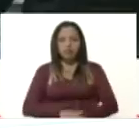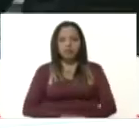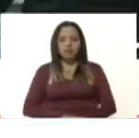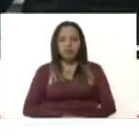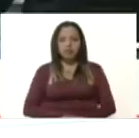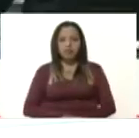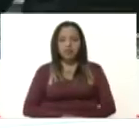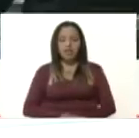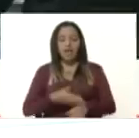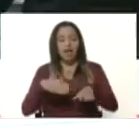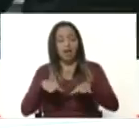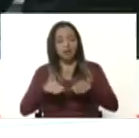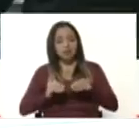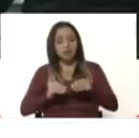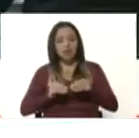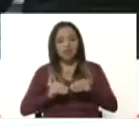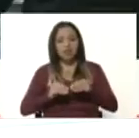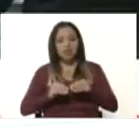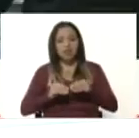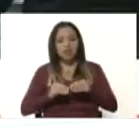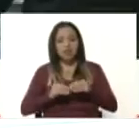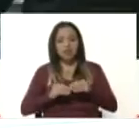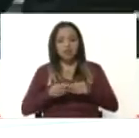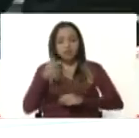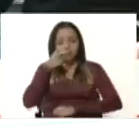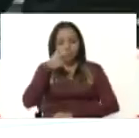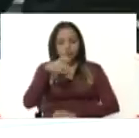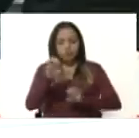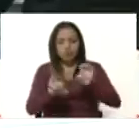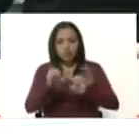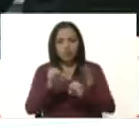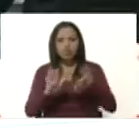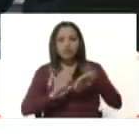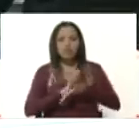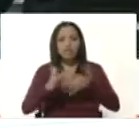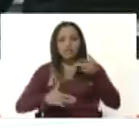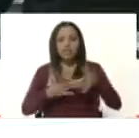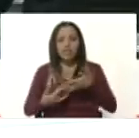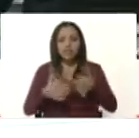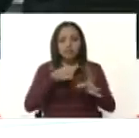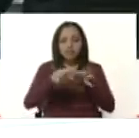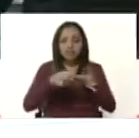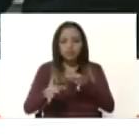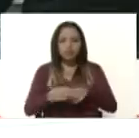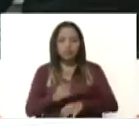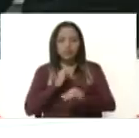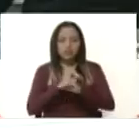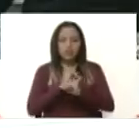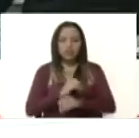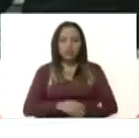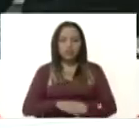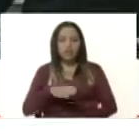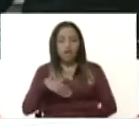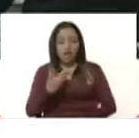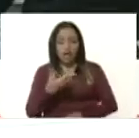la Superintendencia Integral Nacional de Criptoactivos y Actividades Conexas. Procédase con